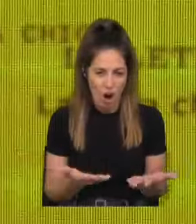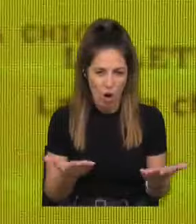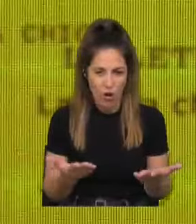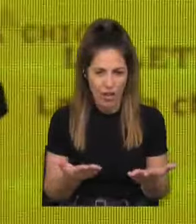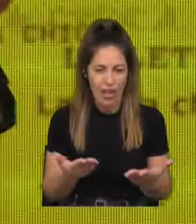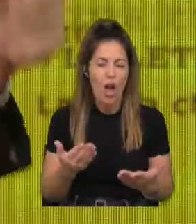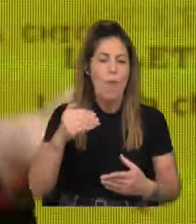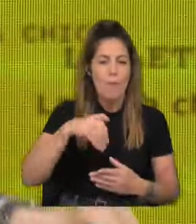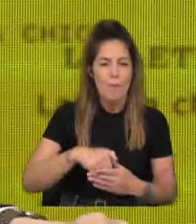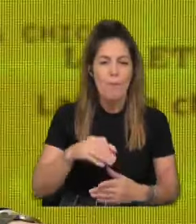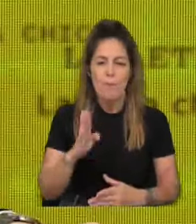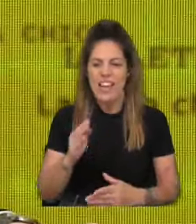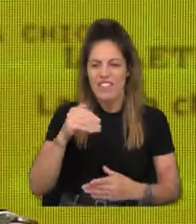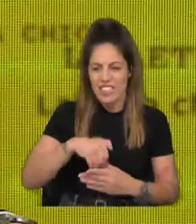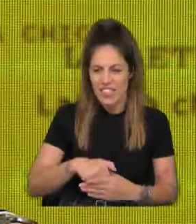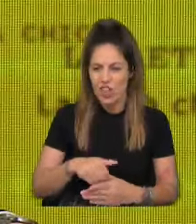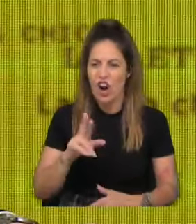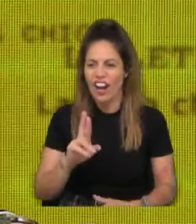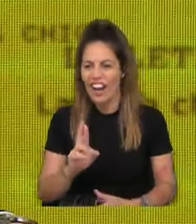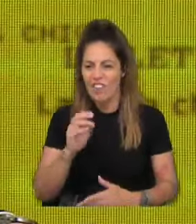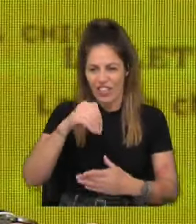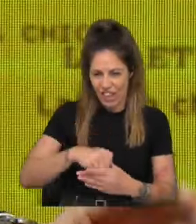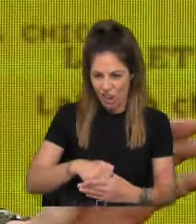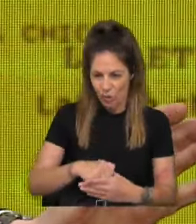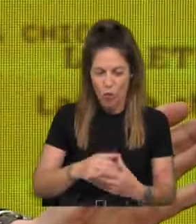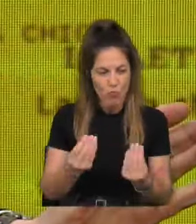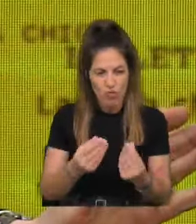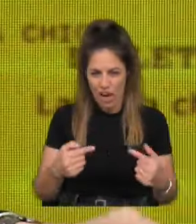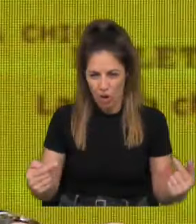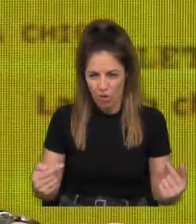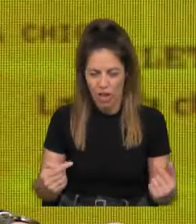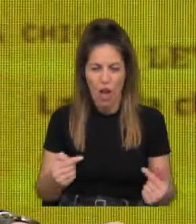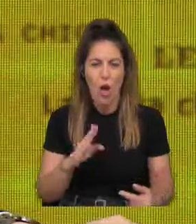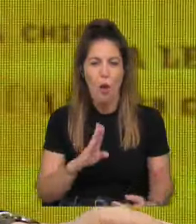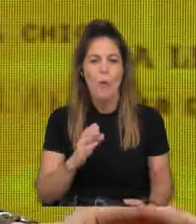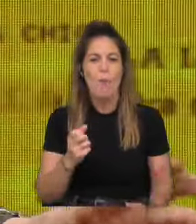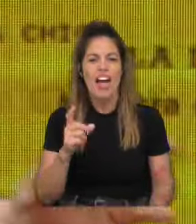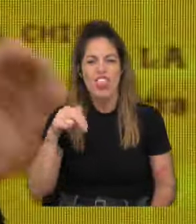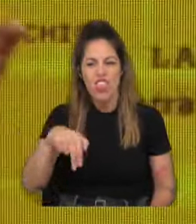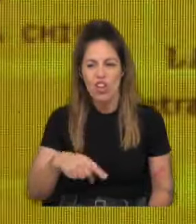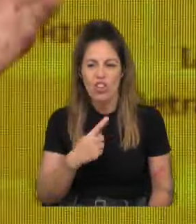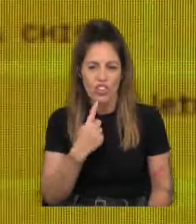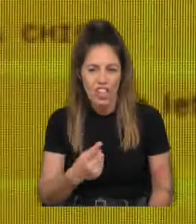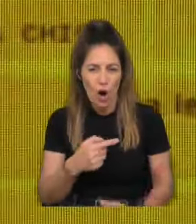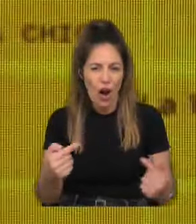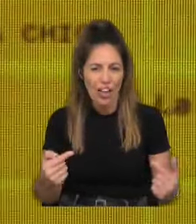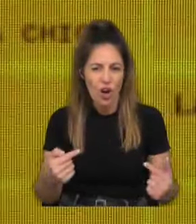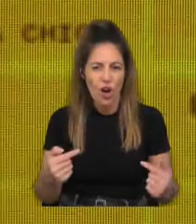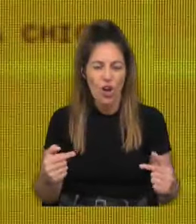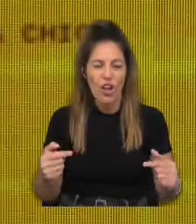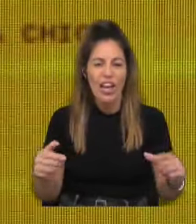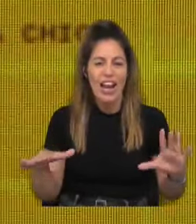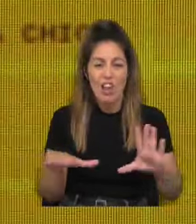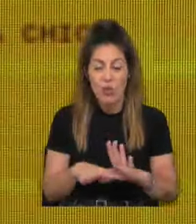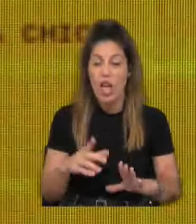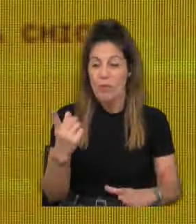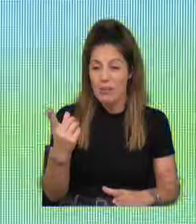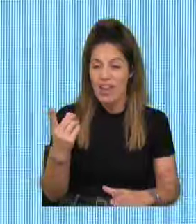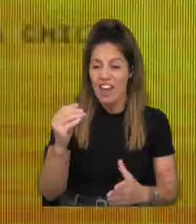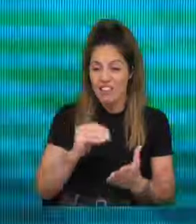referend suma un montón de cosas Álvaro padrón dijo algo como que la casualidad que es la primera vez que vota ha un